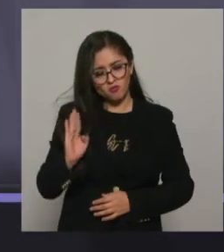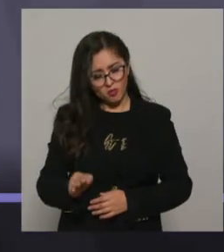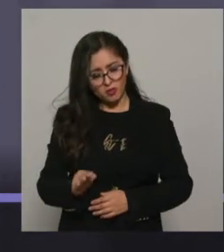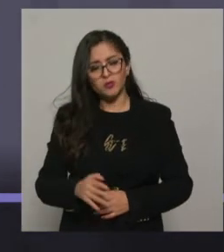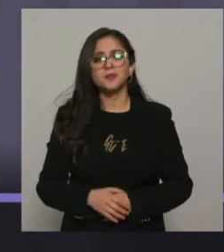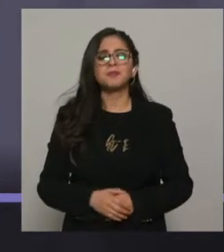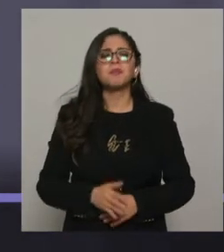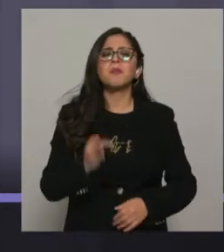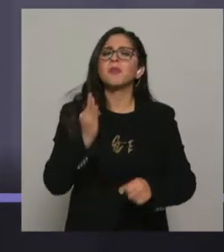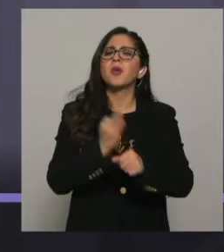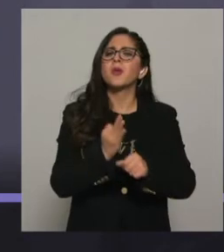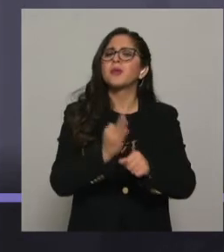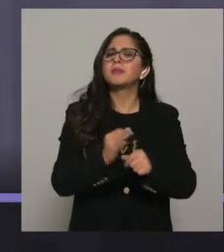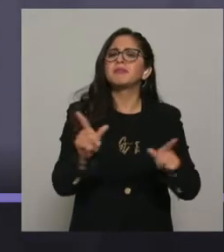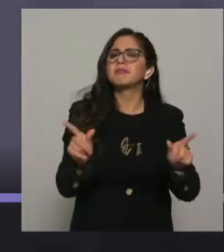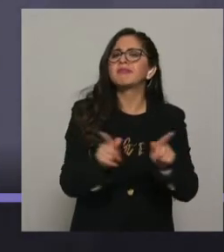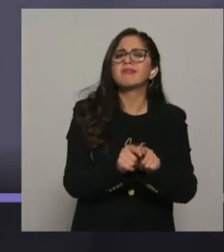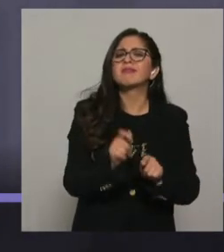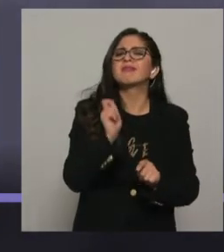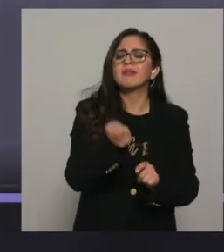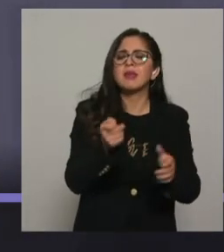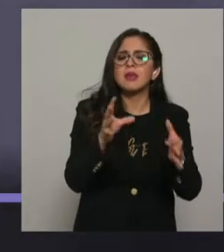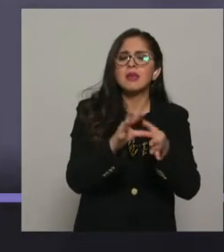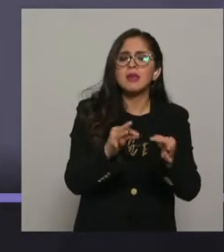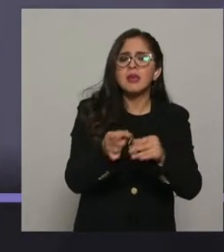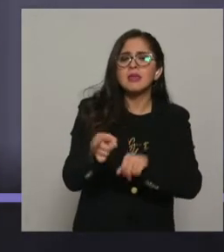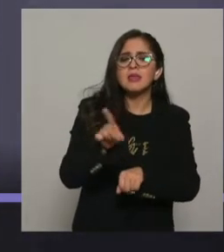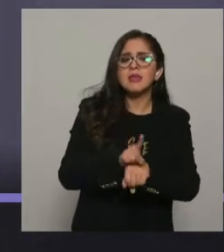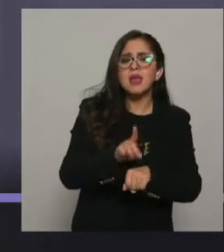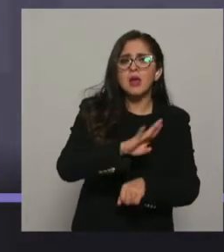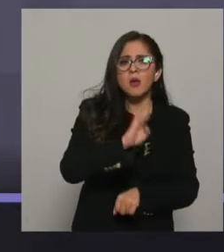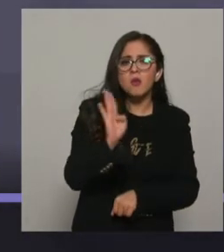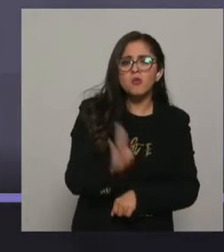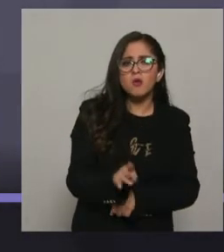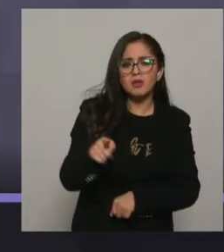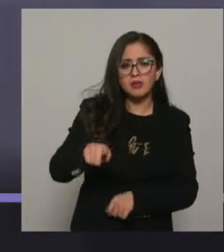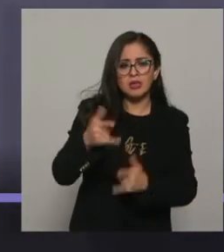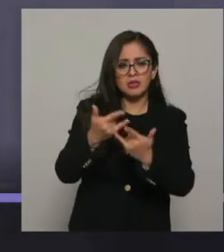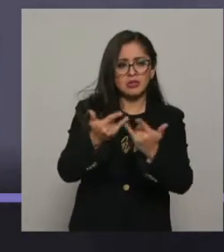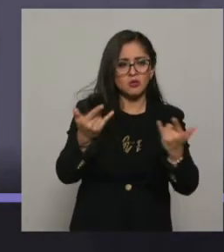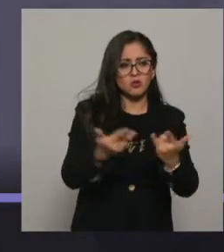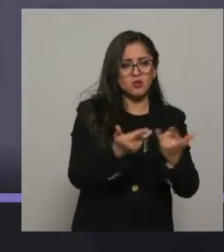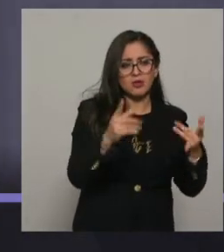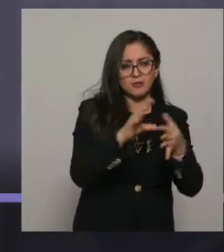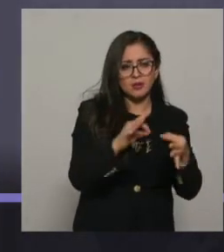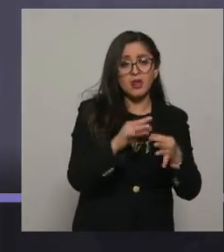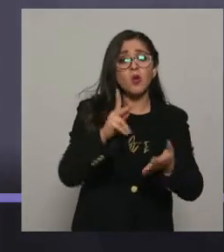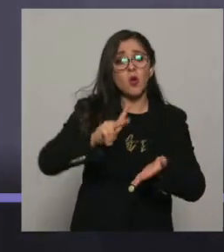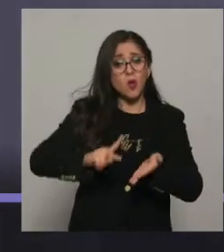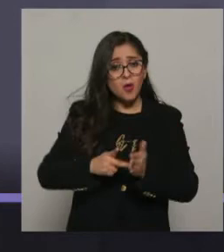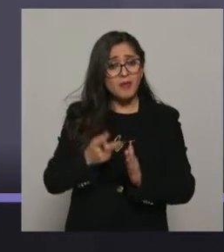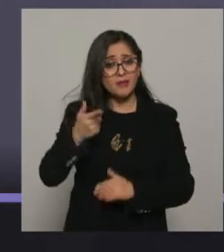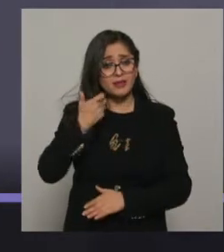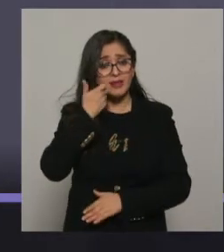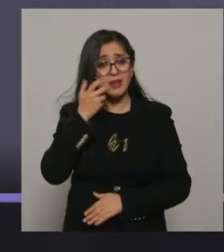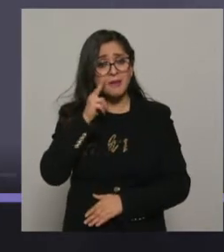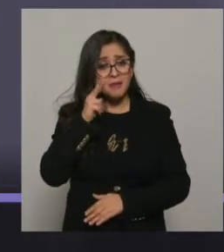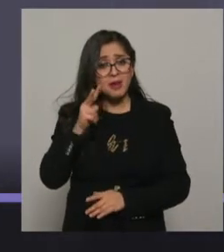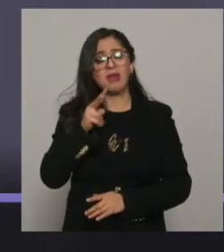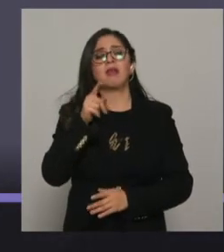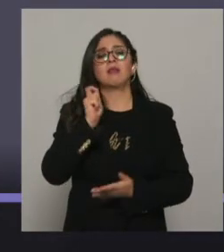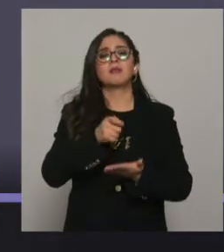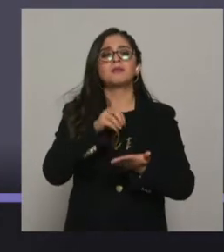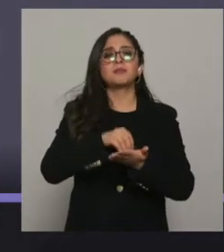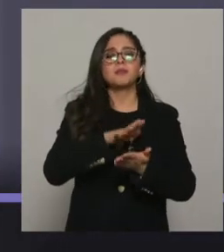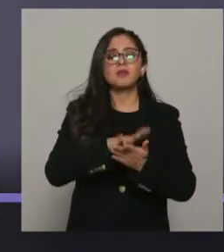Estamos hablando de el Día de Muertos desde la mirada de los cronistas. Les recuerdo que la retransmisión de este programa es a las 5 de la